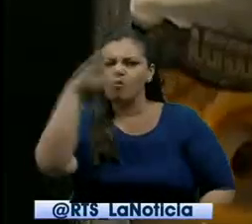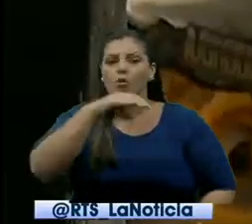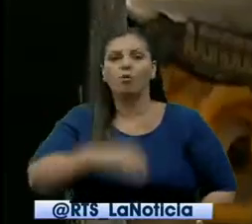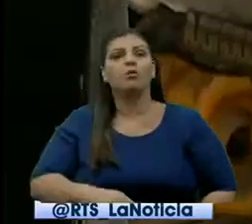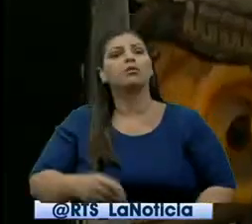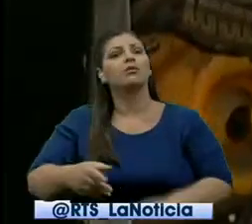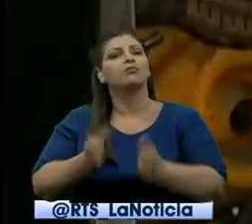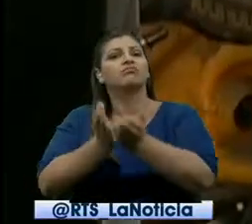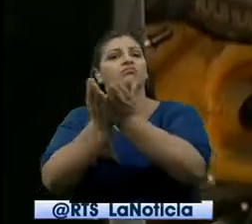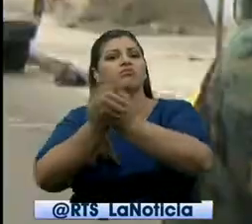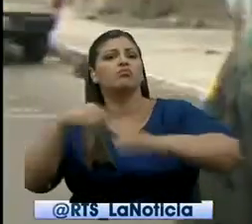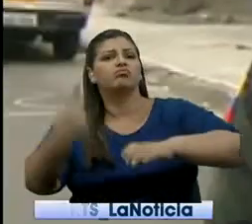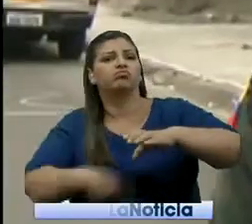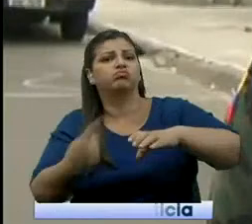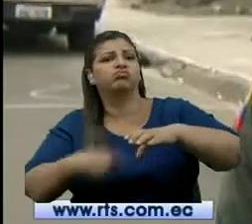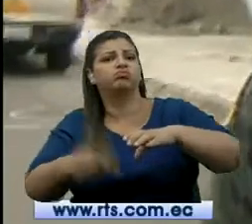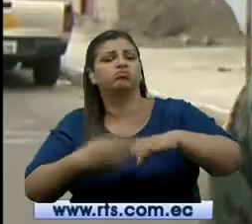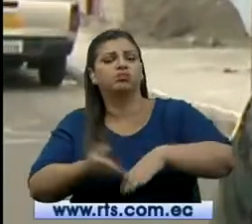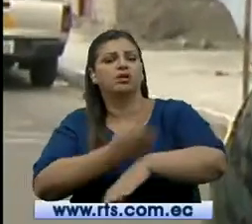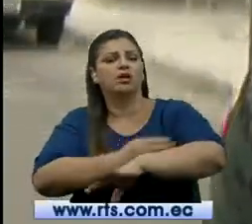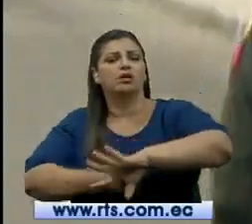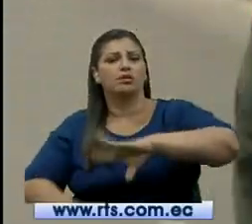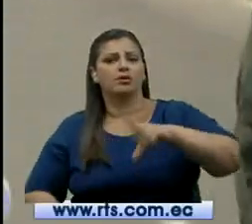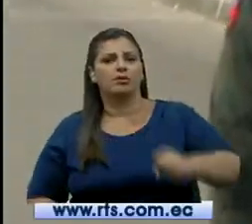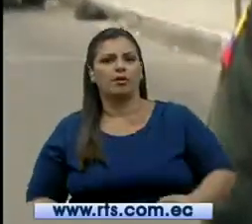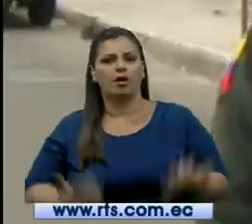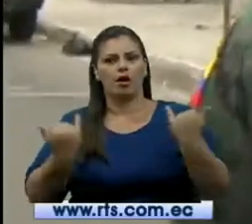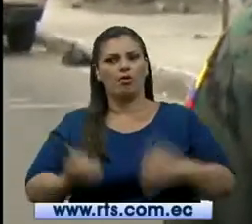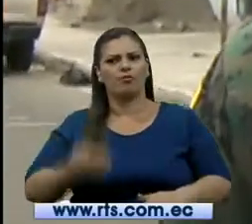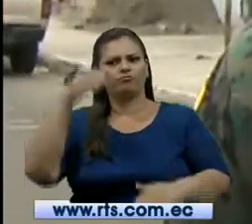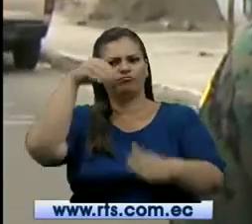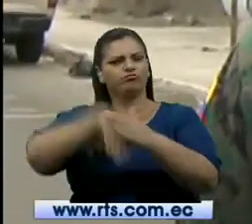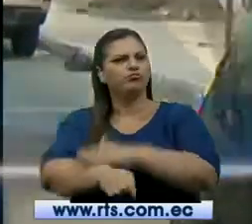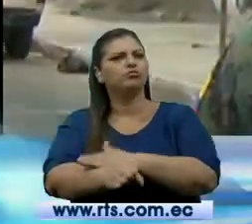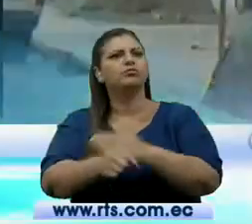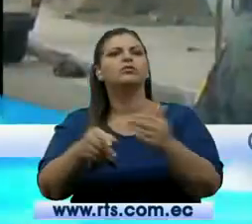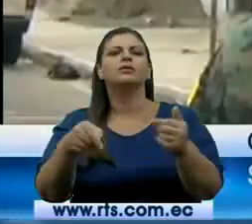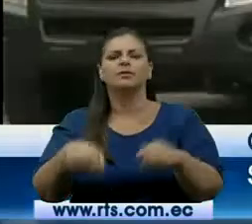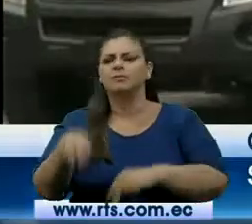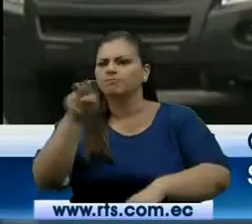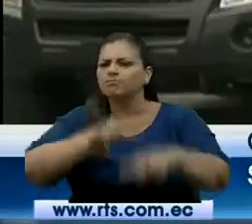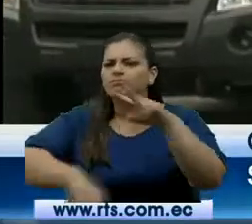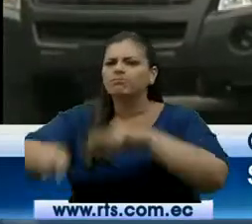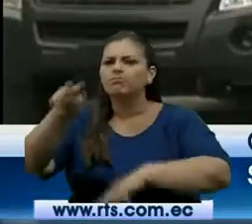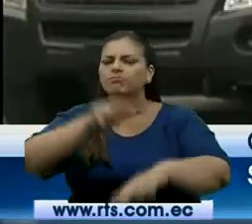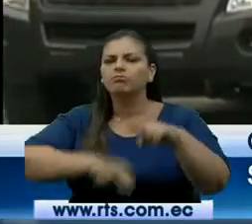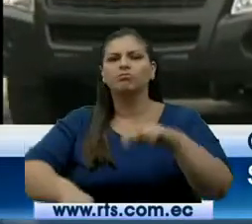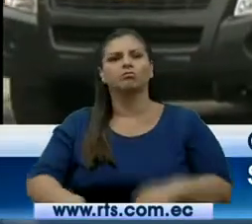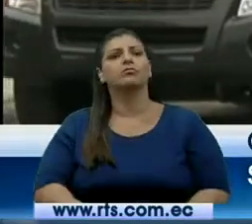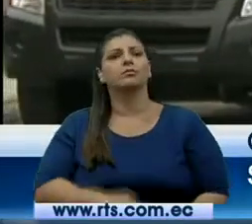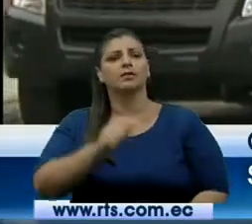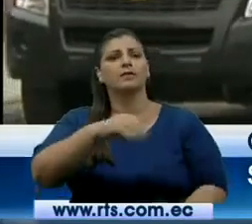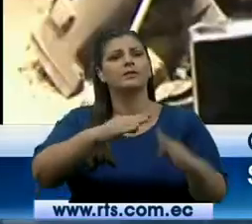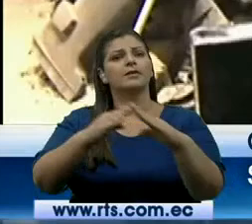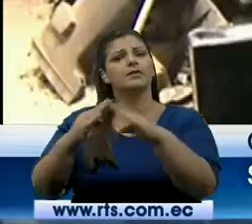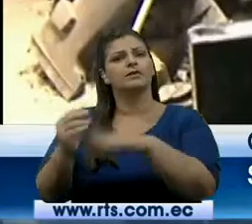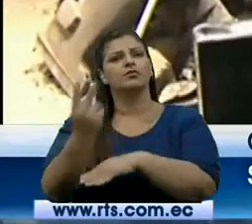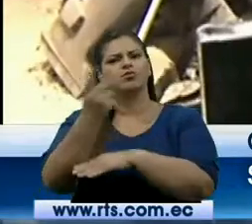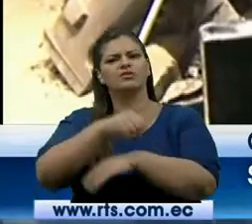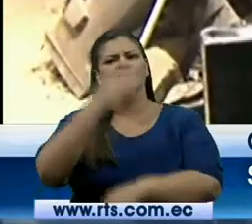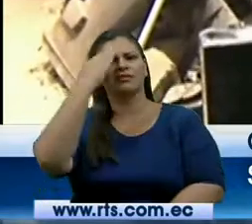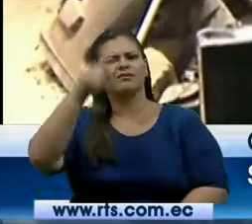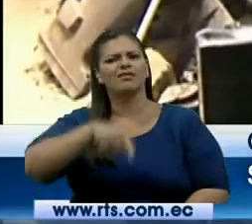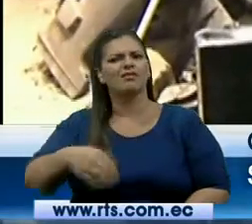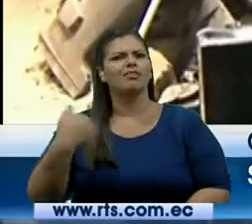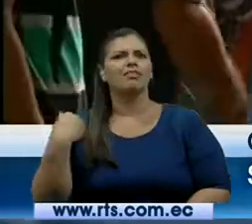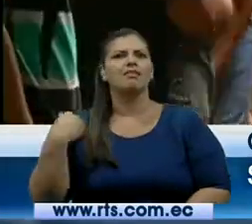como robados. Estamos realizando un allanamiento en dos domicilios, los cuales se ha podido identificar que tienen motores fuera